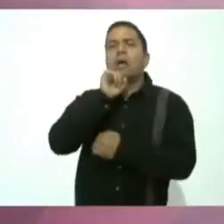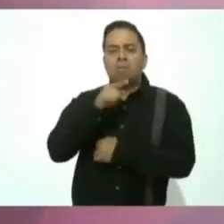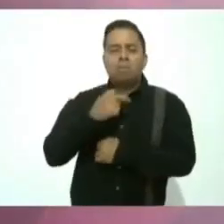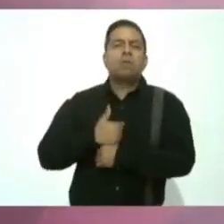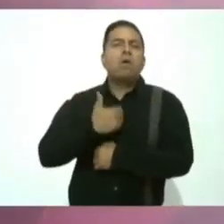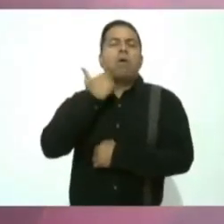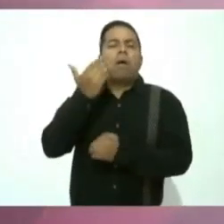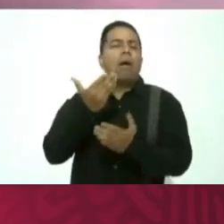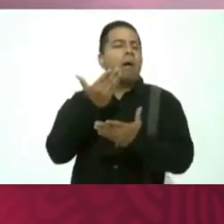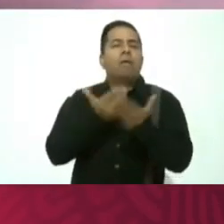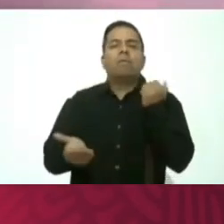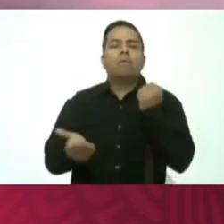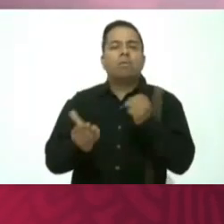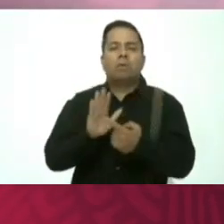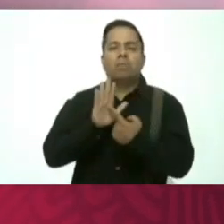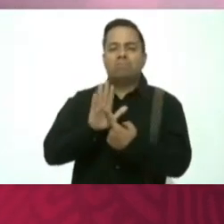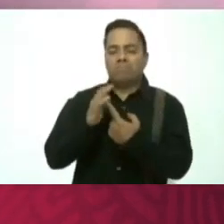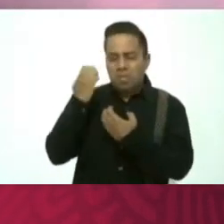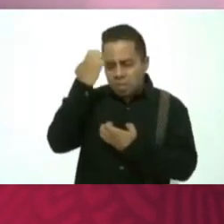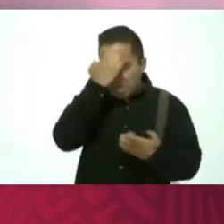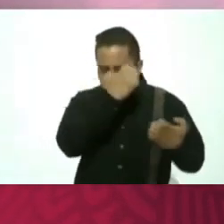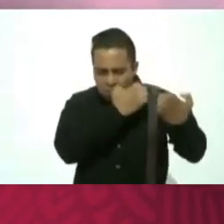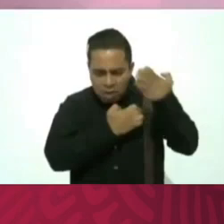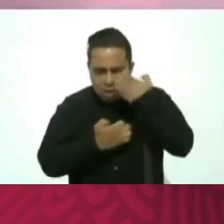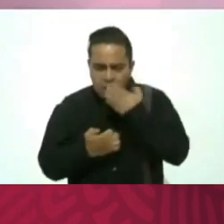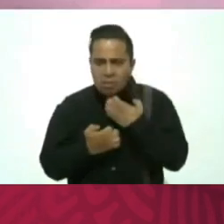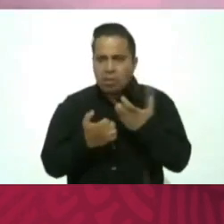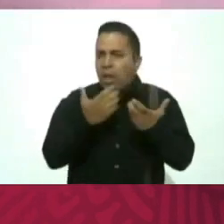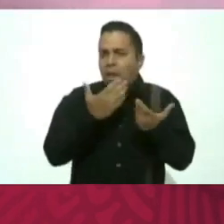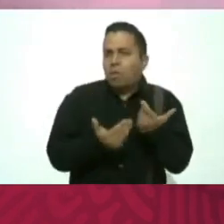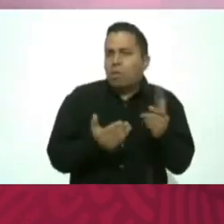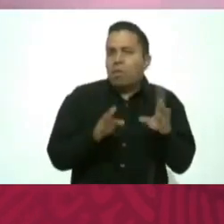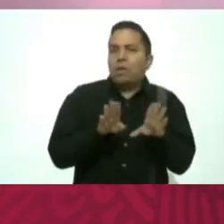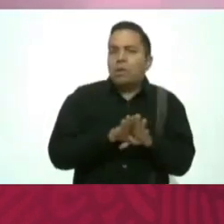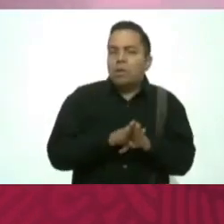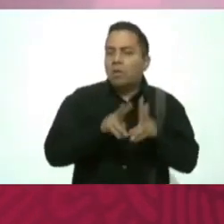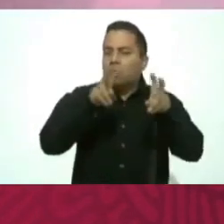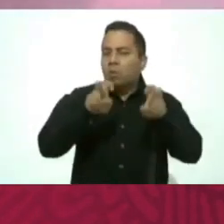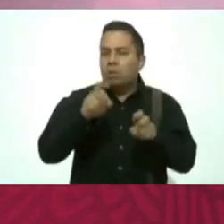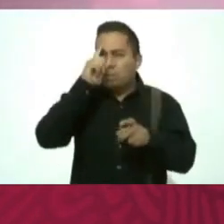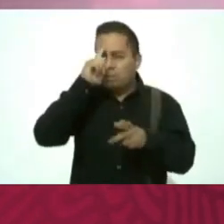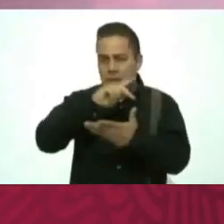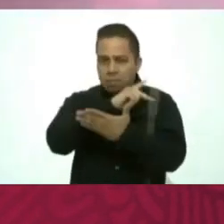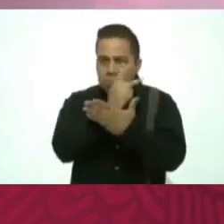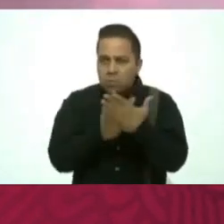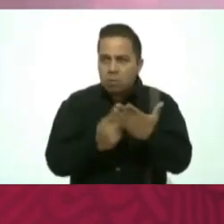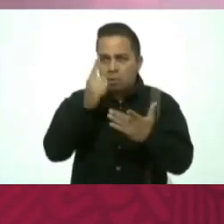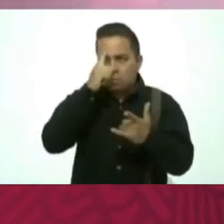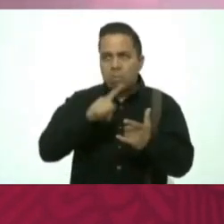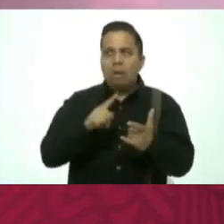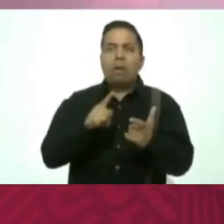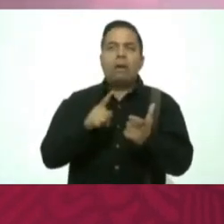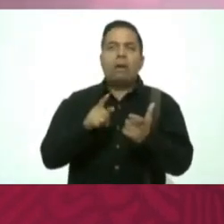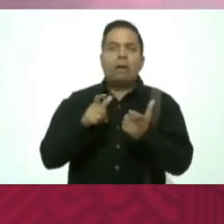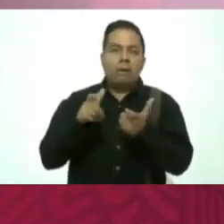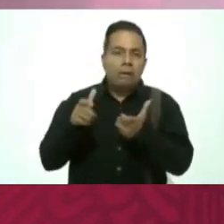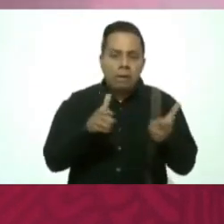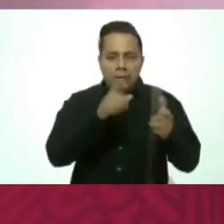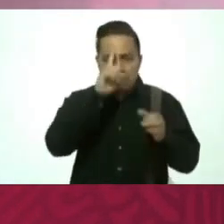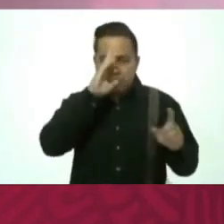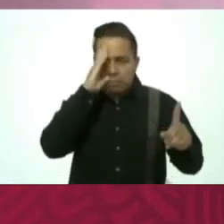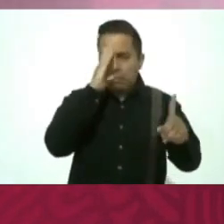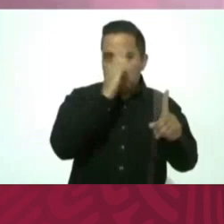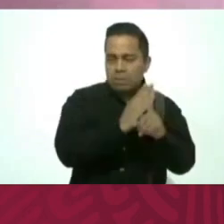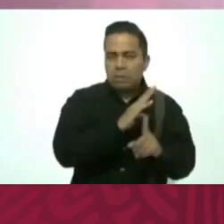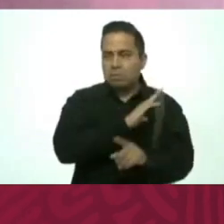vamos a presentar una evaluación de en dónde estamos en el tema de programas de camino a cabeceras